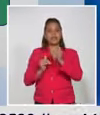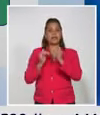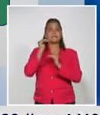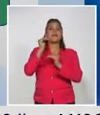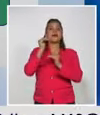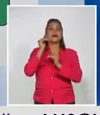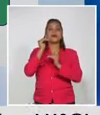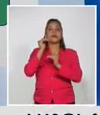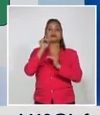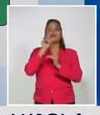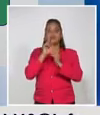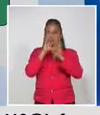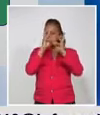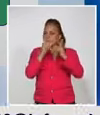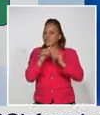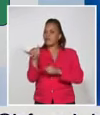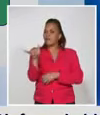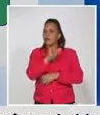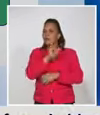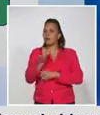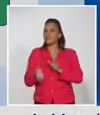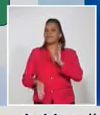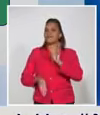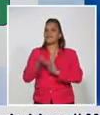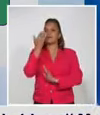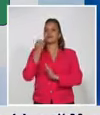cifra elevada en el día de ayer.